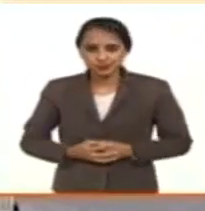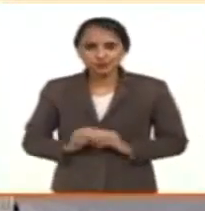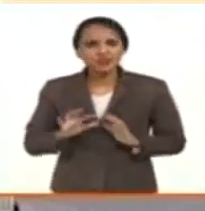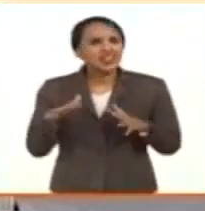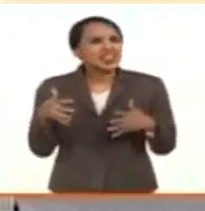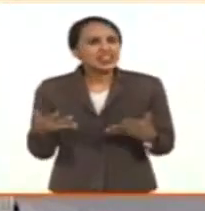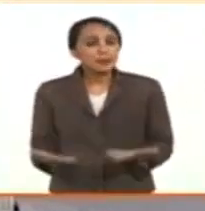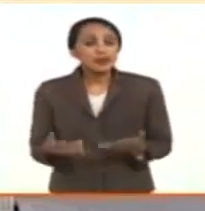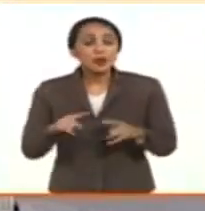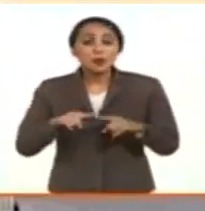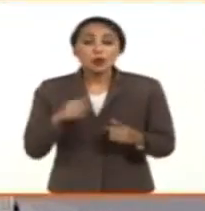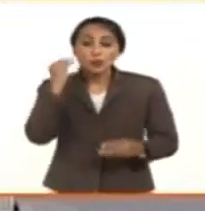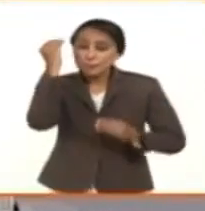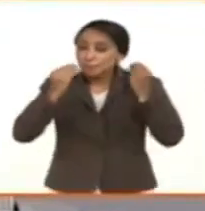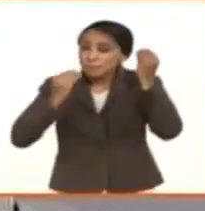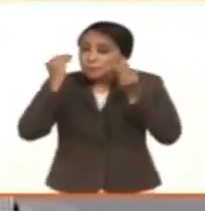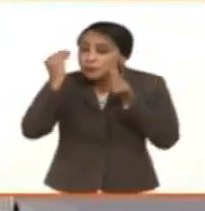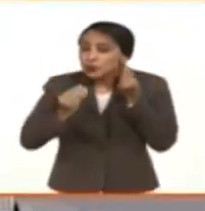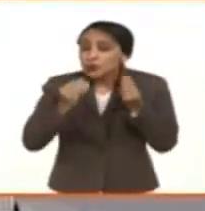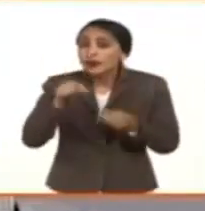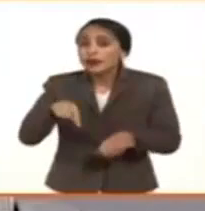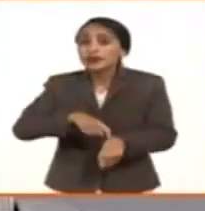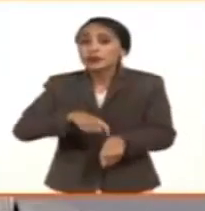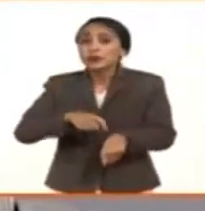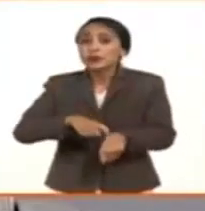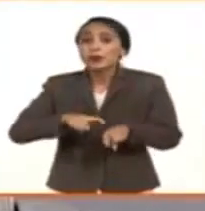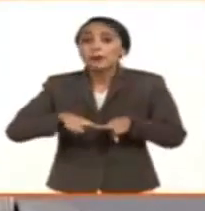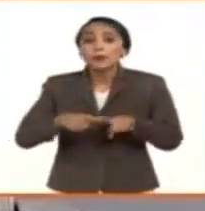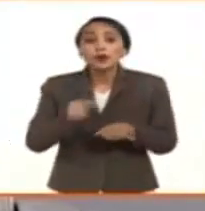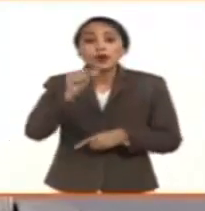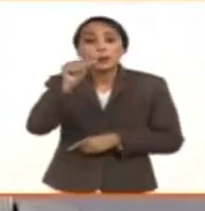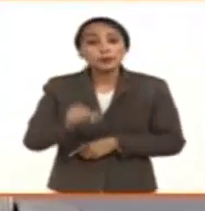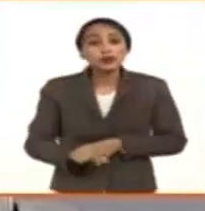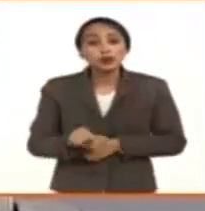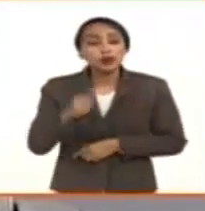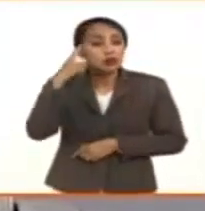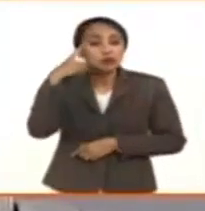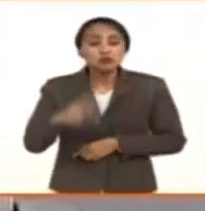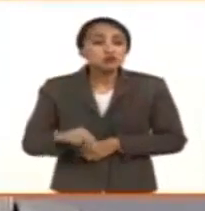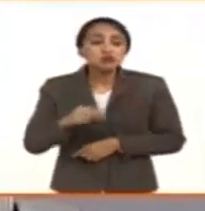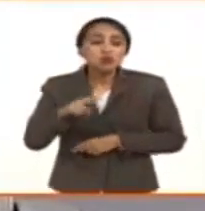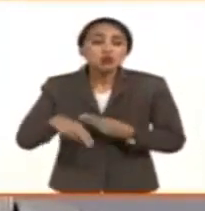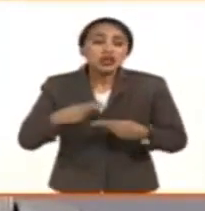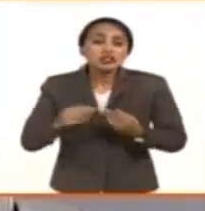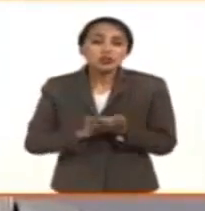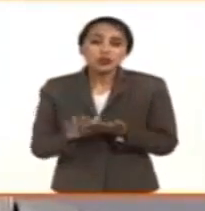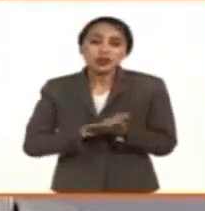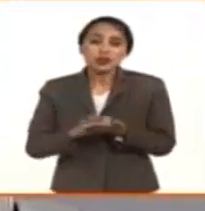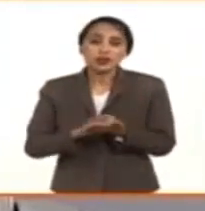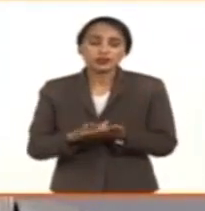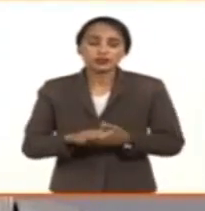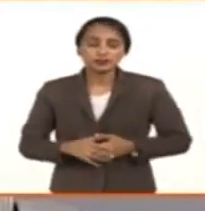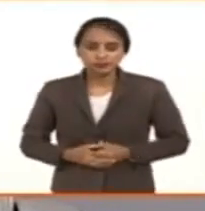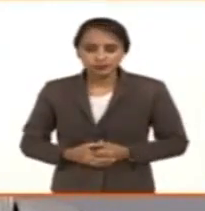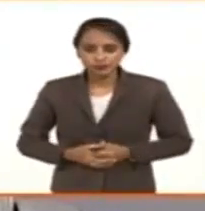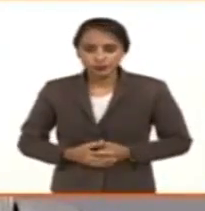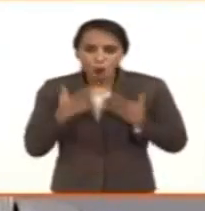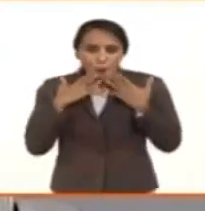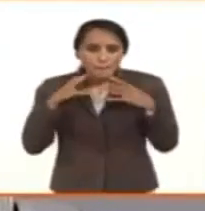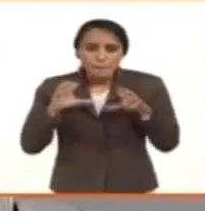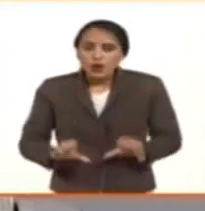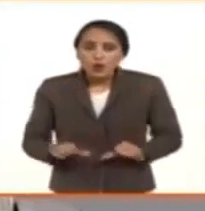por qué es preocupante este momento porque la gente no está reaccionando o sea lo preocupante es que cualquier